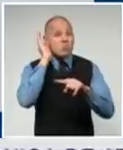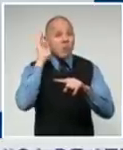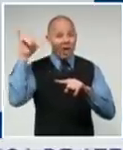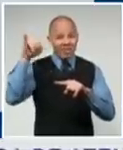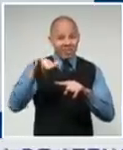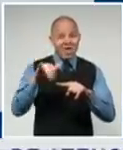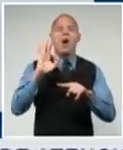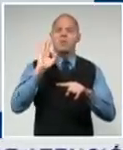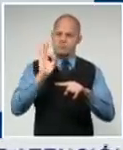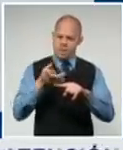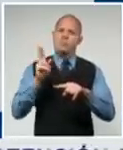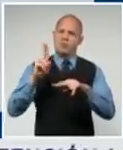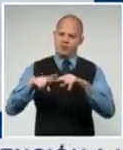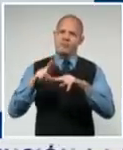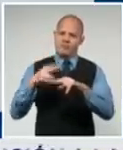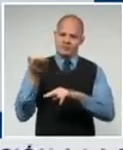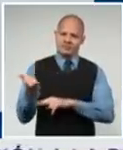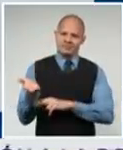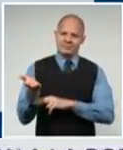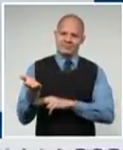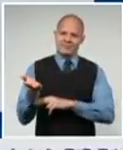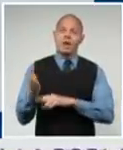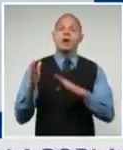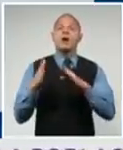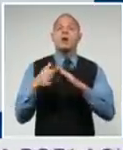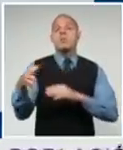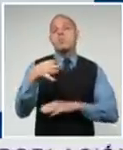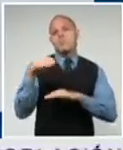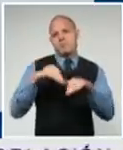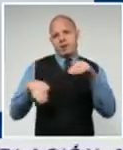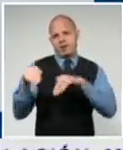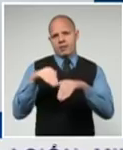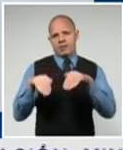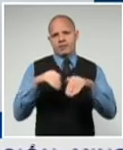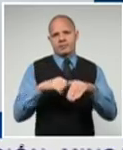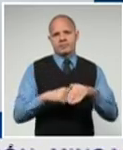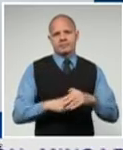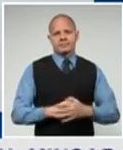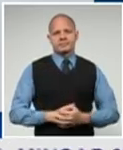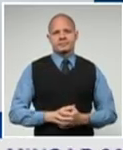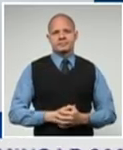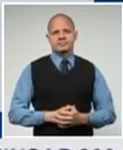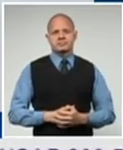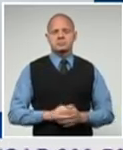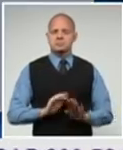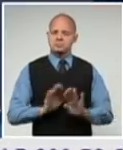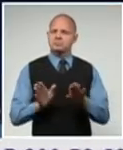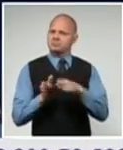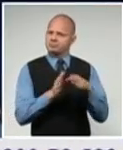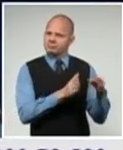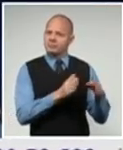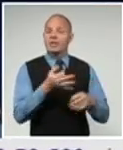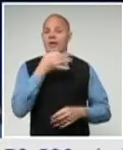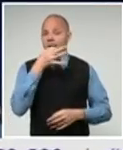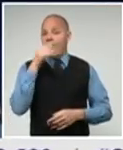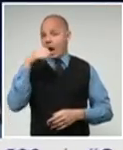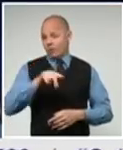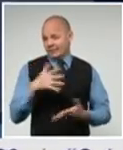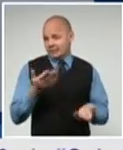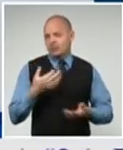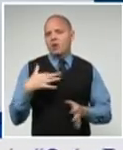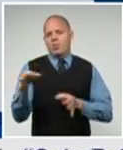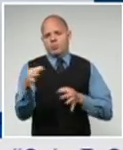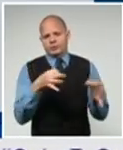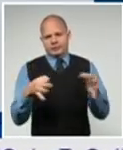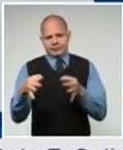anteriormente, que pertenece al municipio de Playa. Ahora, por municipio, por